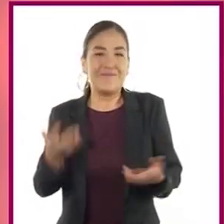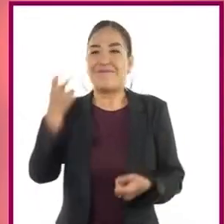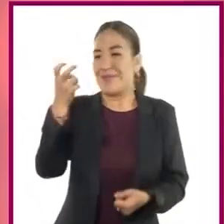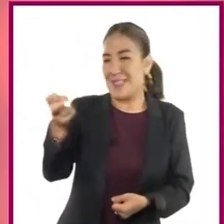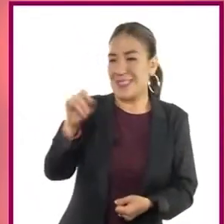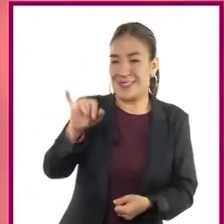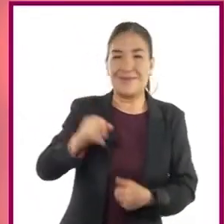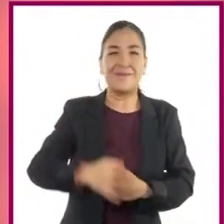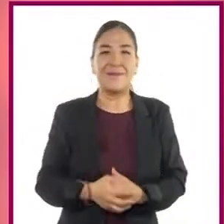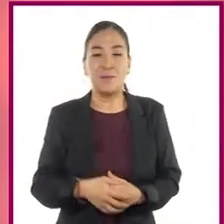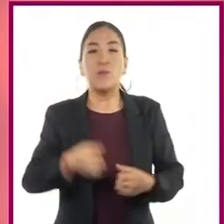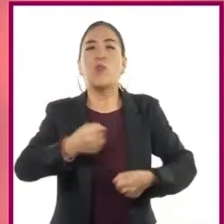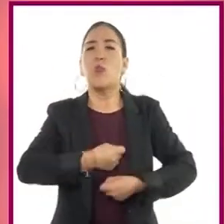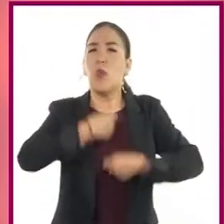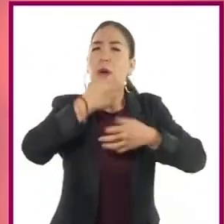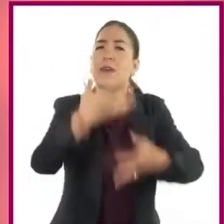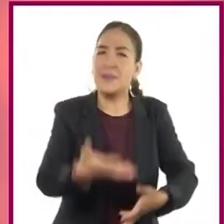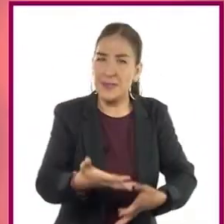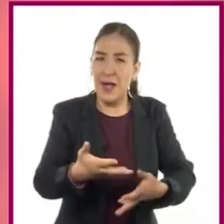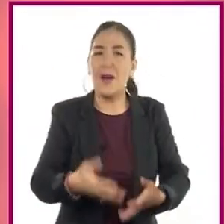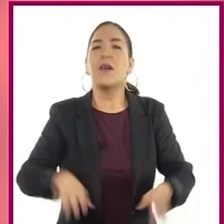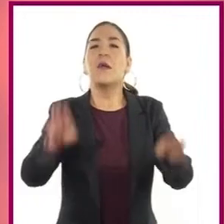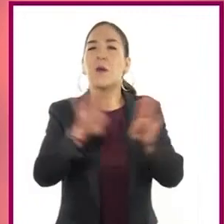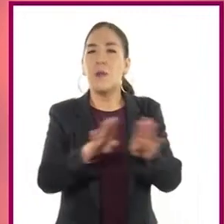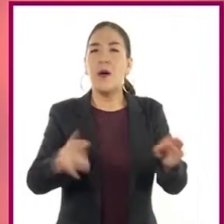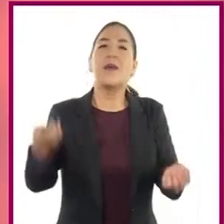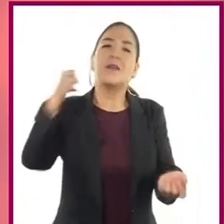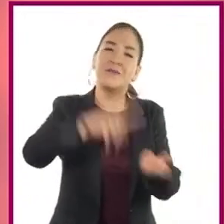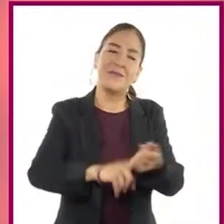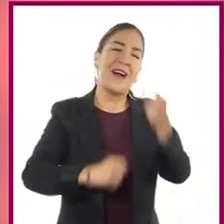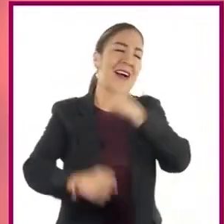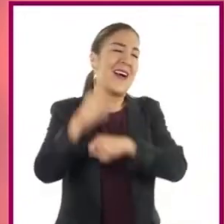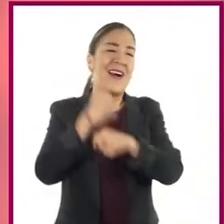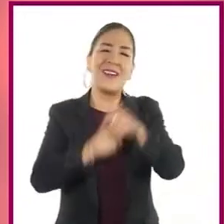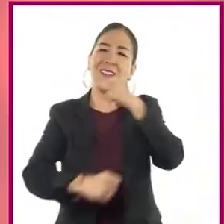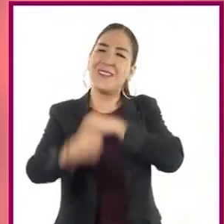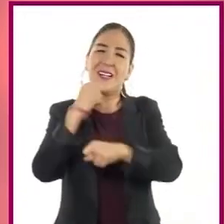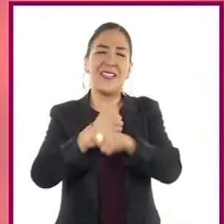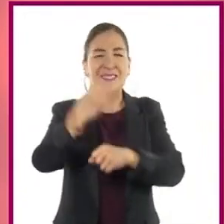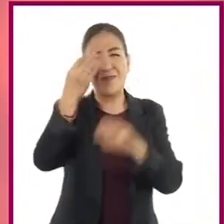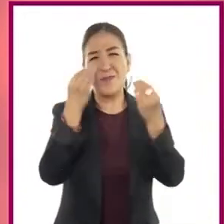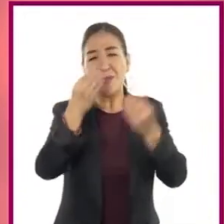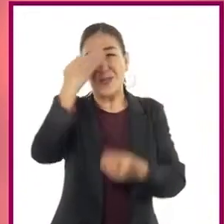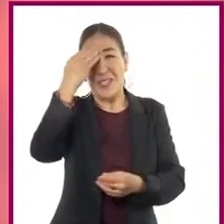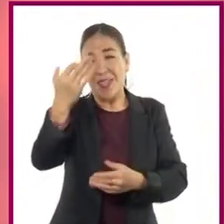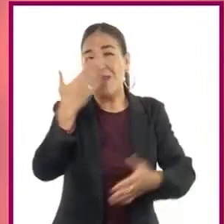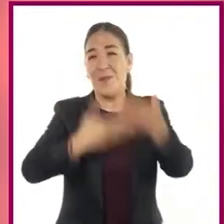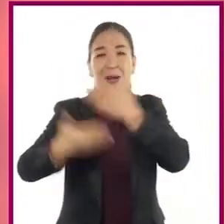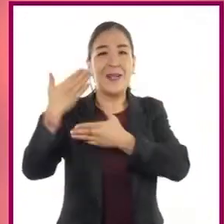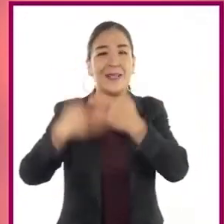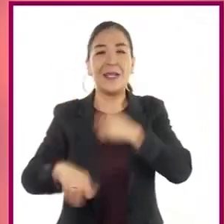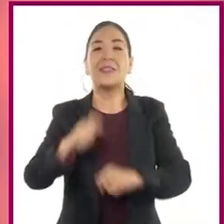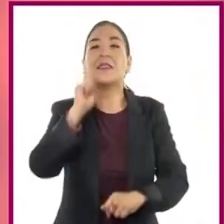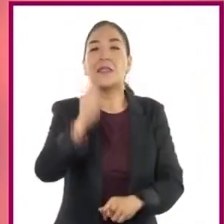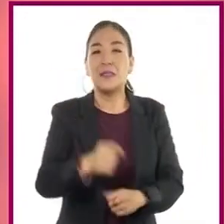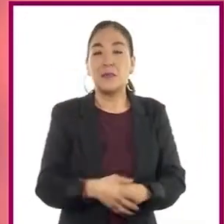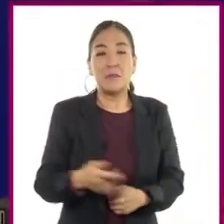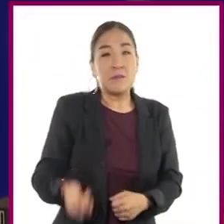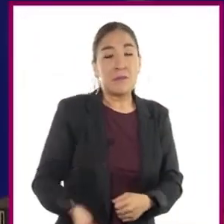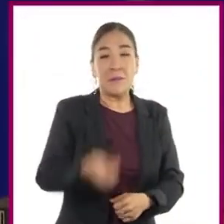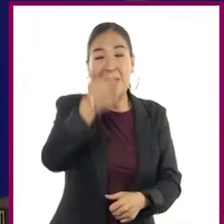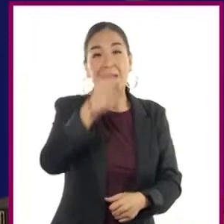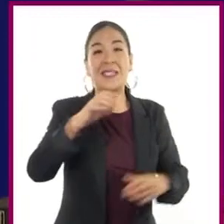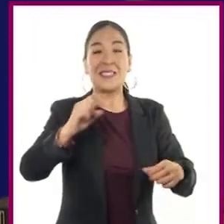La poesía se ha manifestado desde hace mucho tiempo. Aquellos que son más conocidos datan de siglo